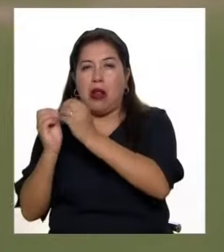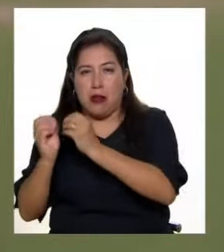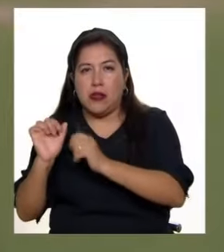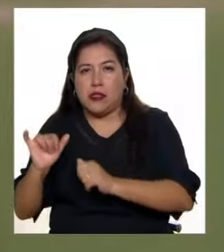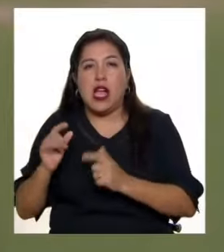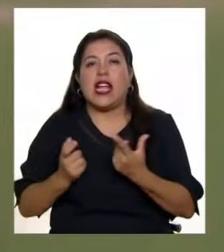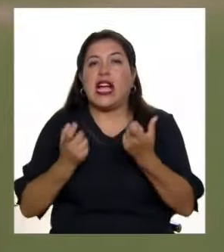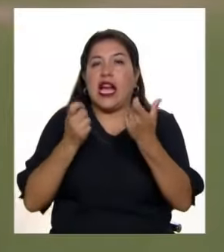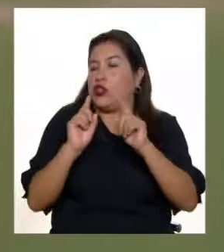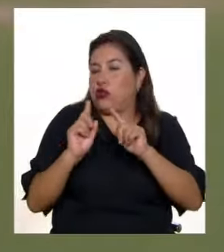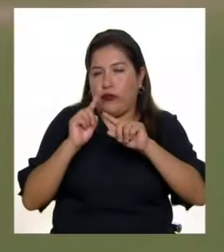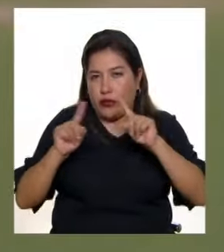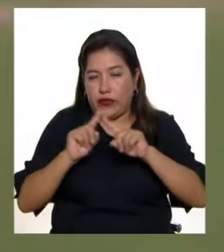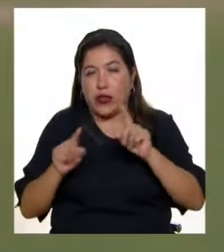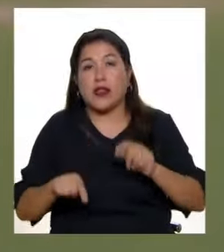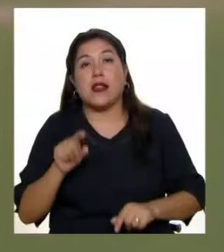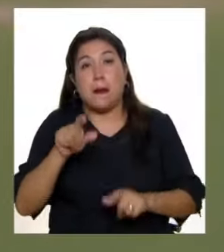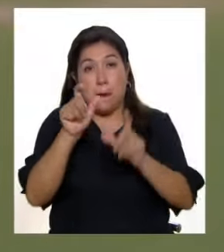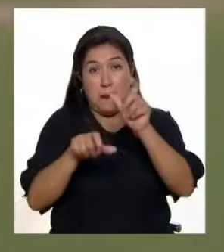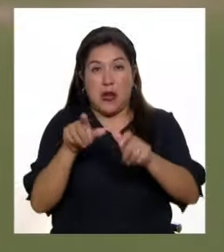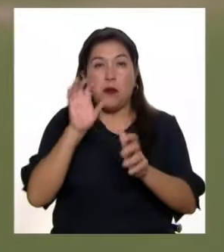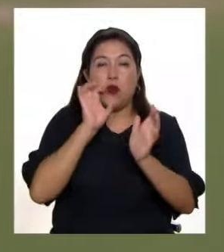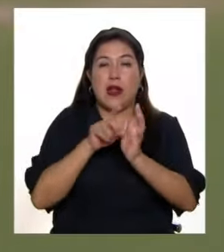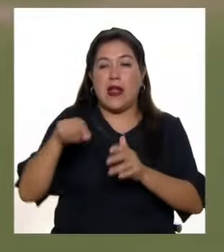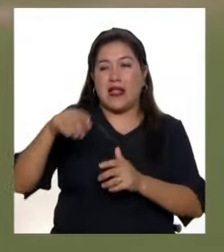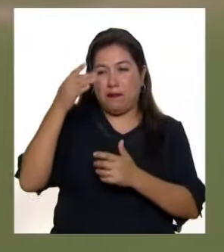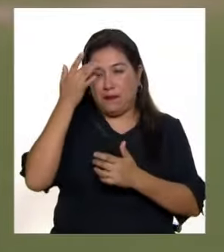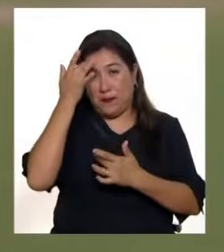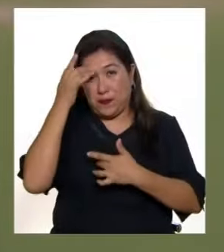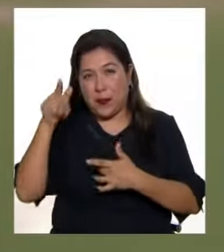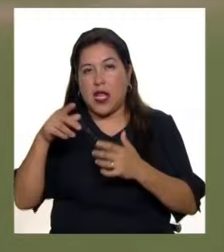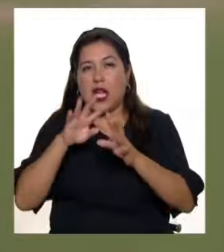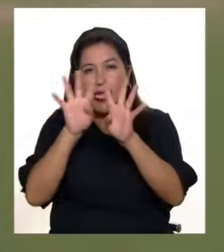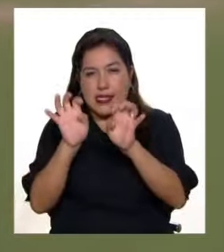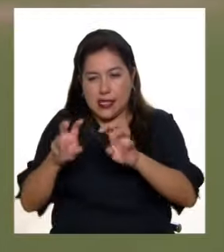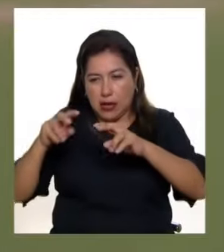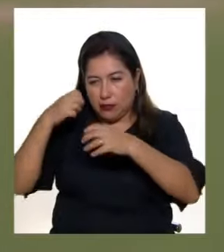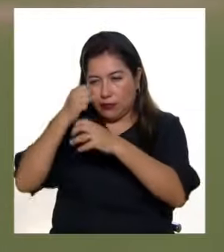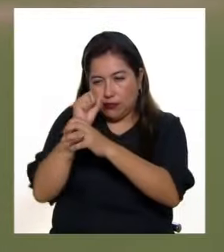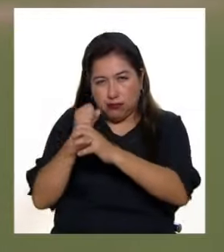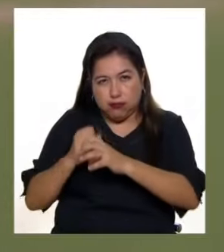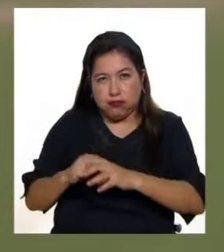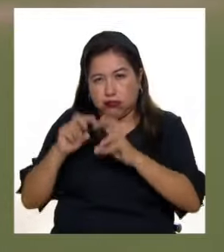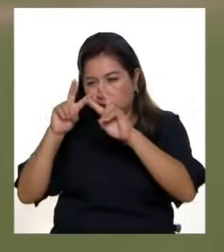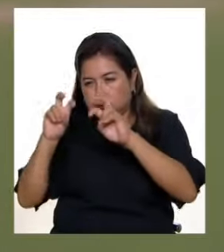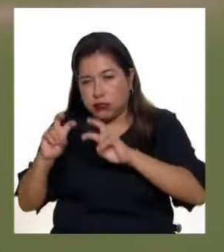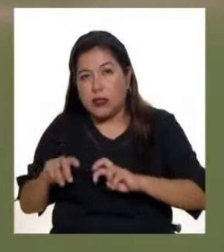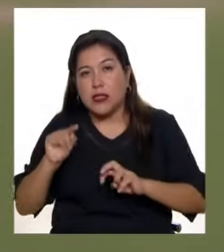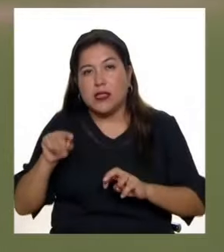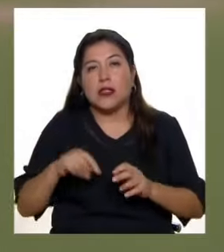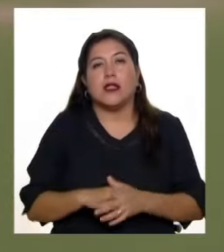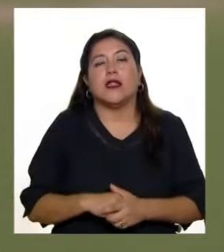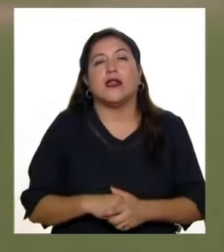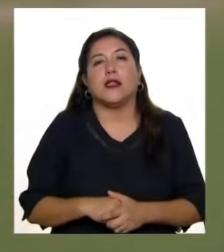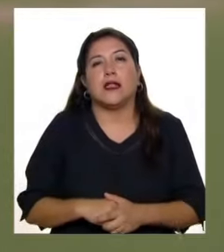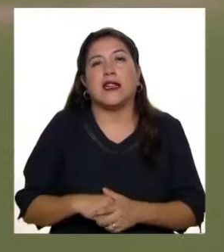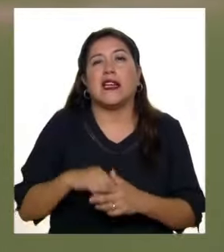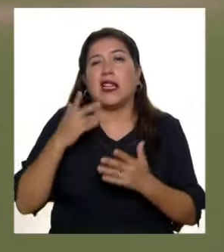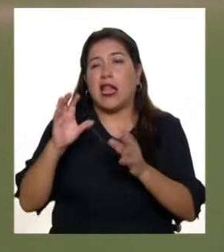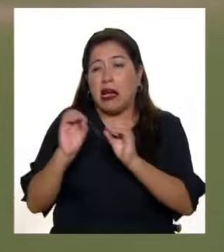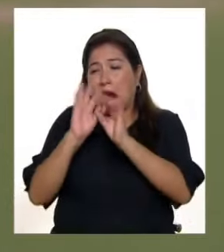nuestros amigos sepan un poquito, es un examen de sangre. Exacto. Que se llama antígeno prostático específico, el cual en realidad no es nada específico. ¿Por